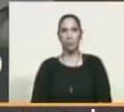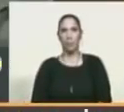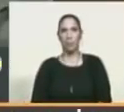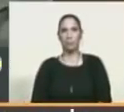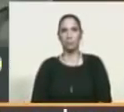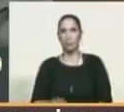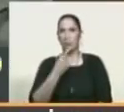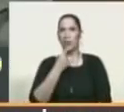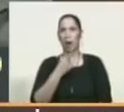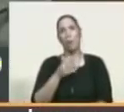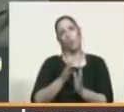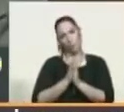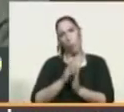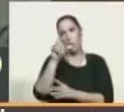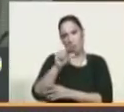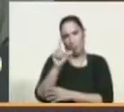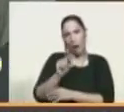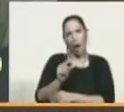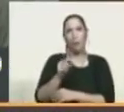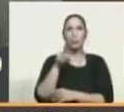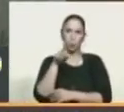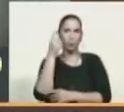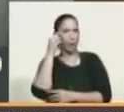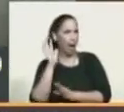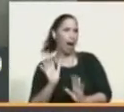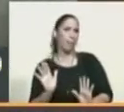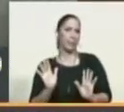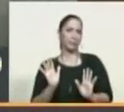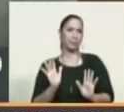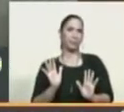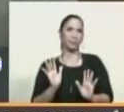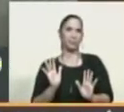Diciéndole, hermano, rebájame algo que ya tú sabes cómo es.